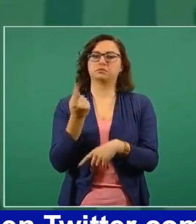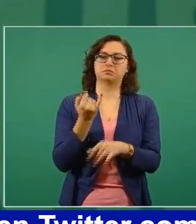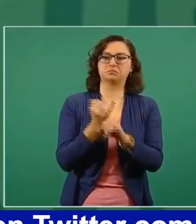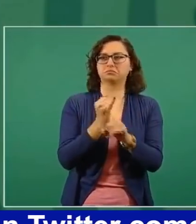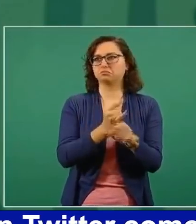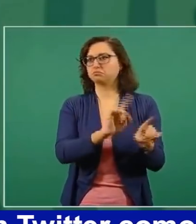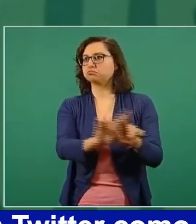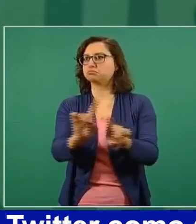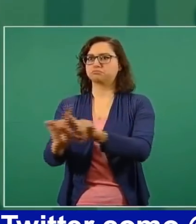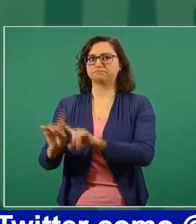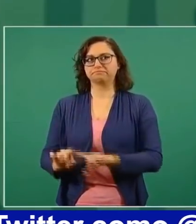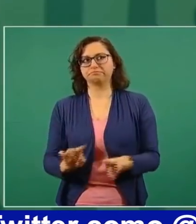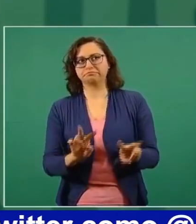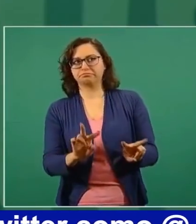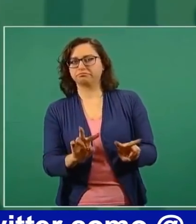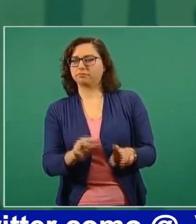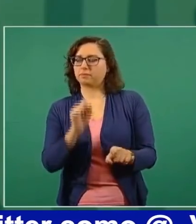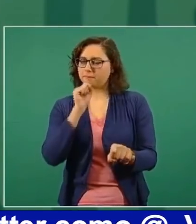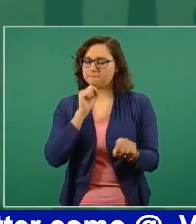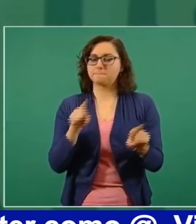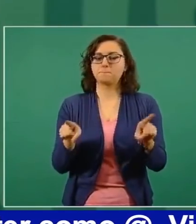En este día de